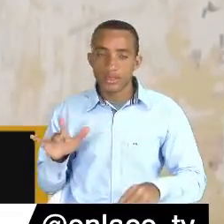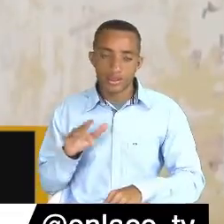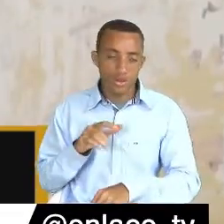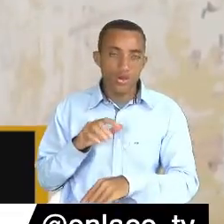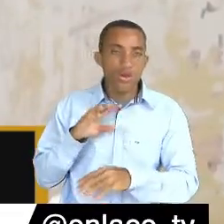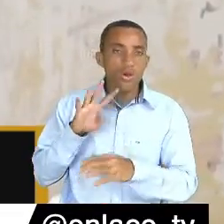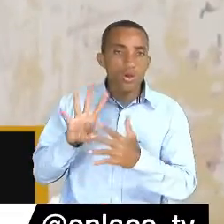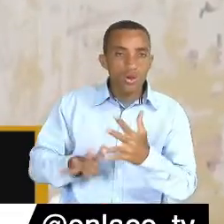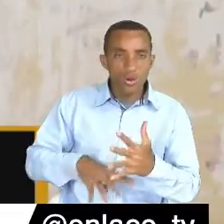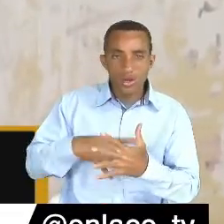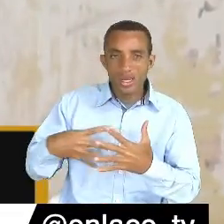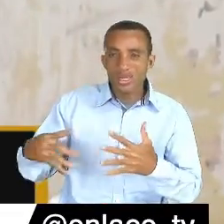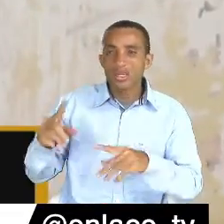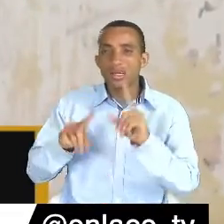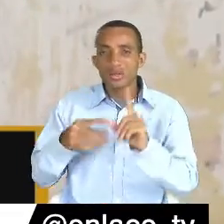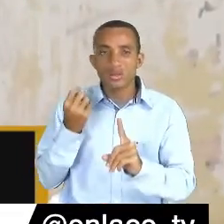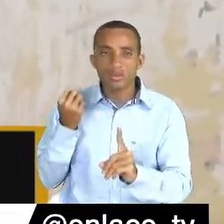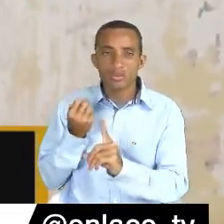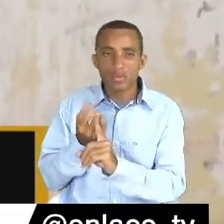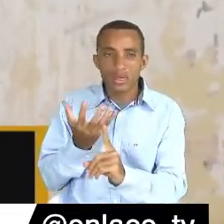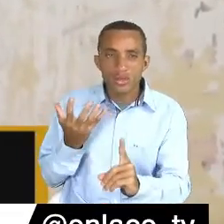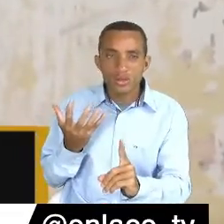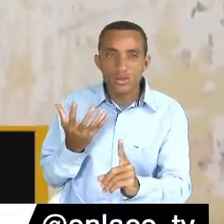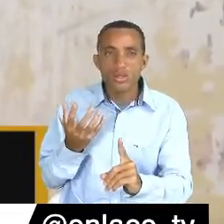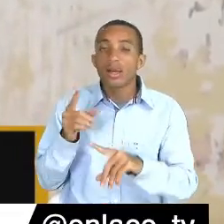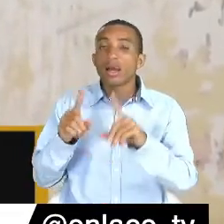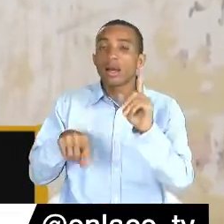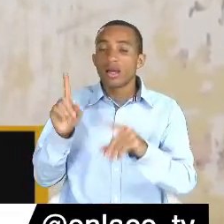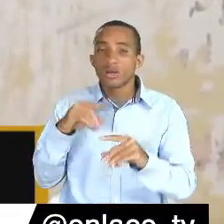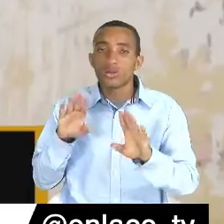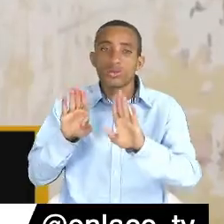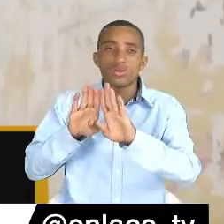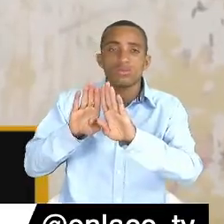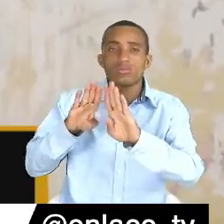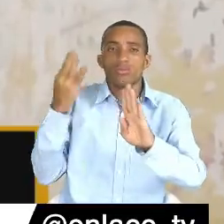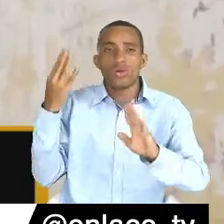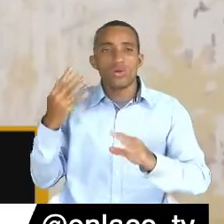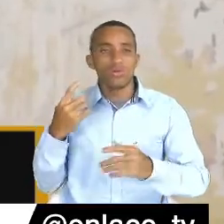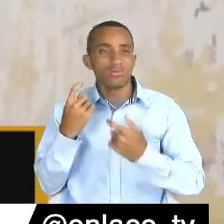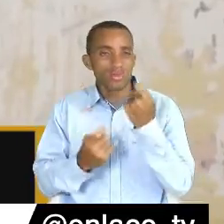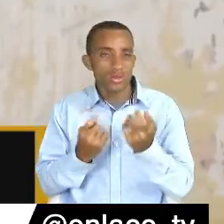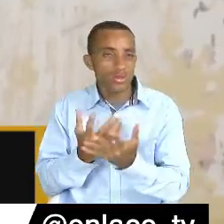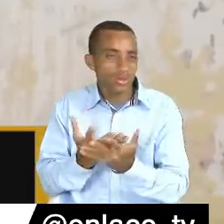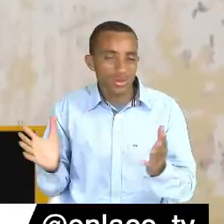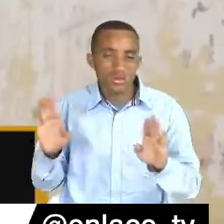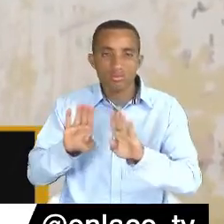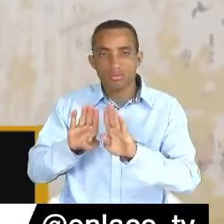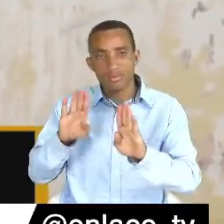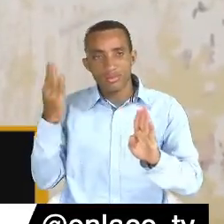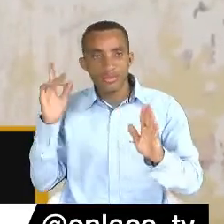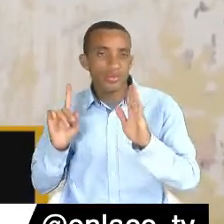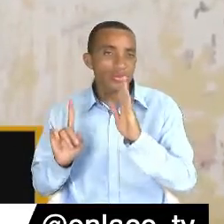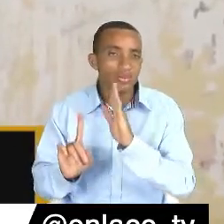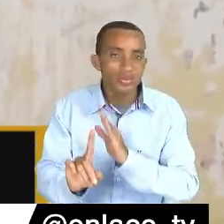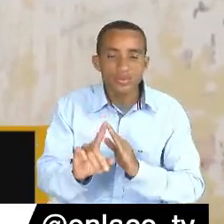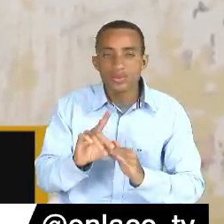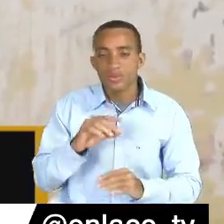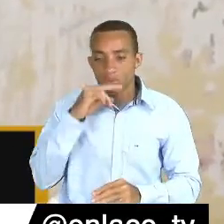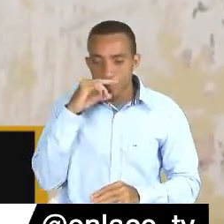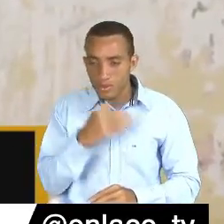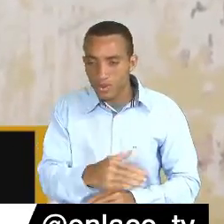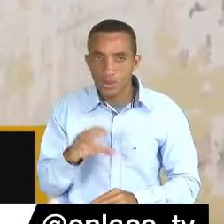está generando algún impacto, donde estamos encontrando en establecimientos abiertos al público menores de edad o niños, niñas y adolescentes